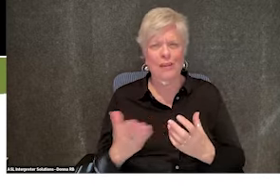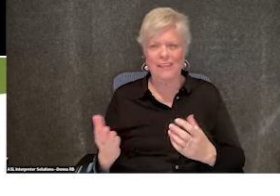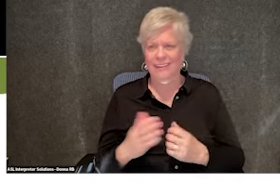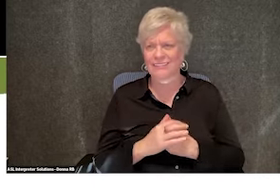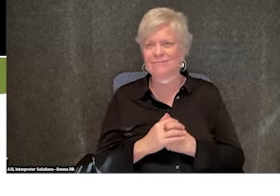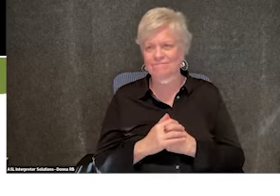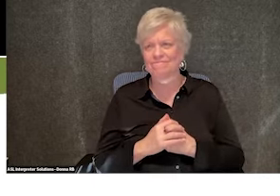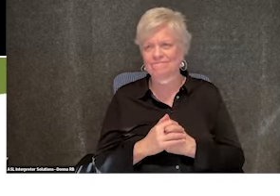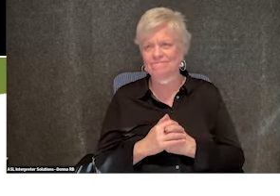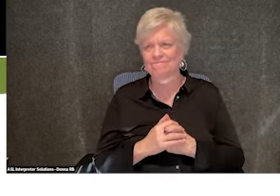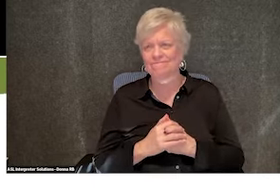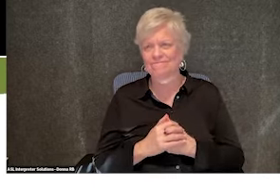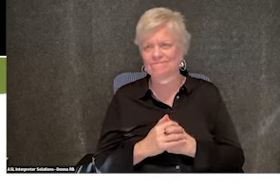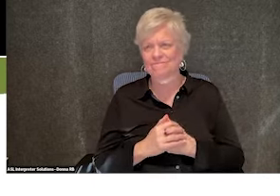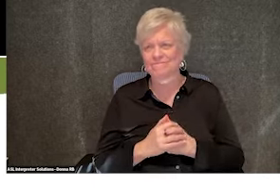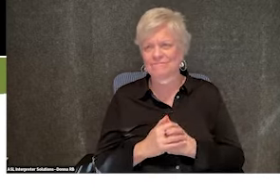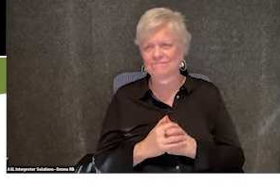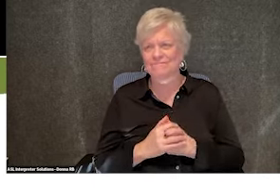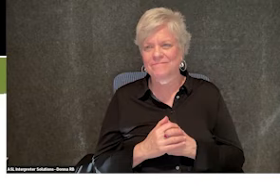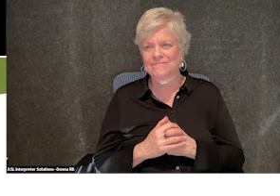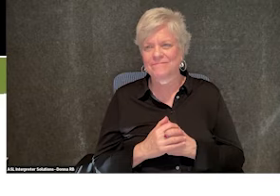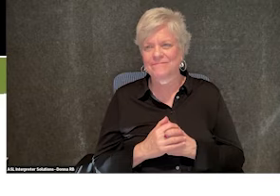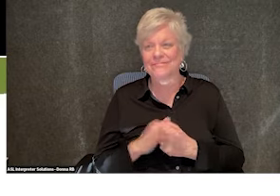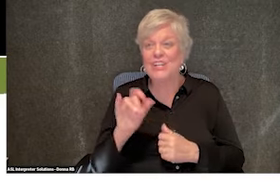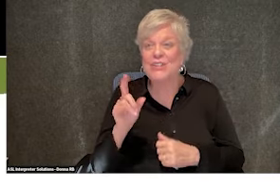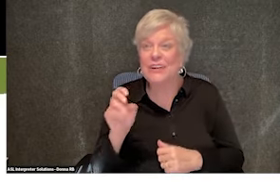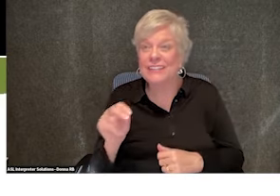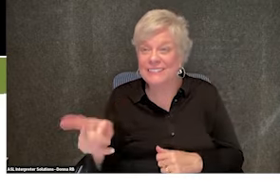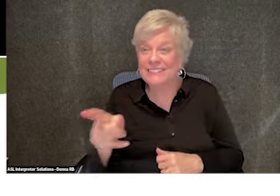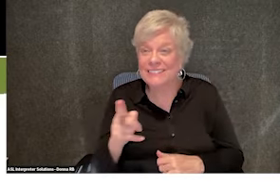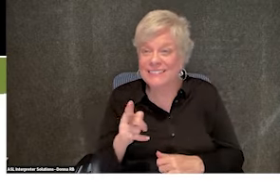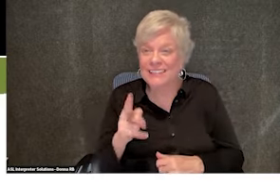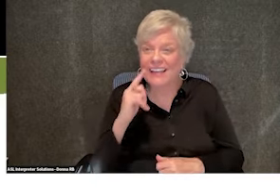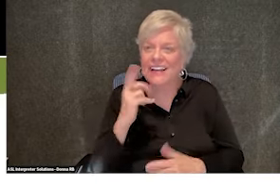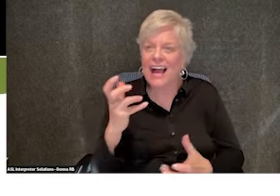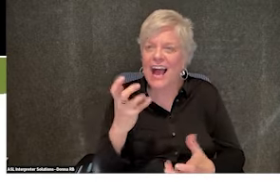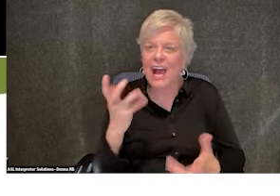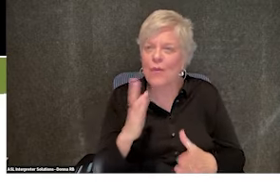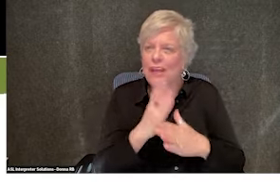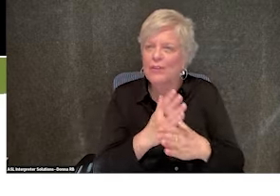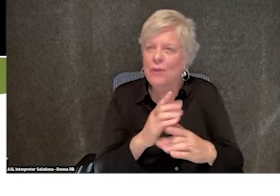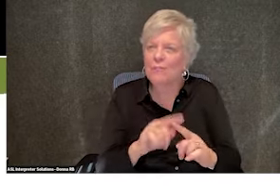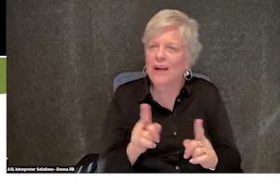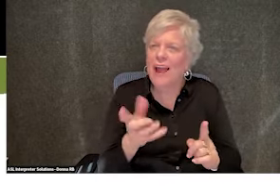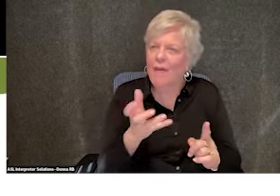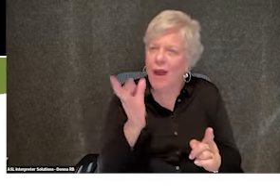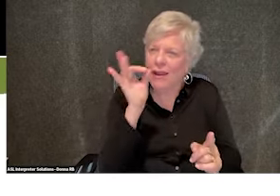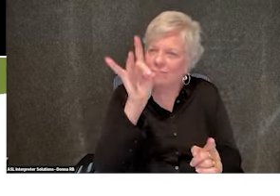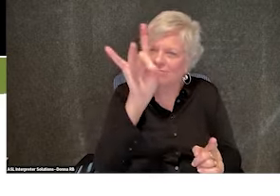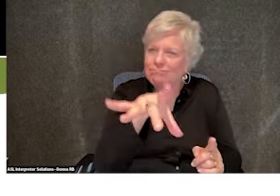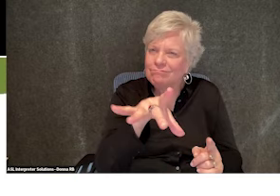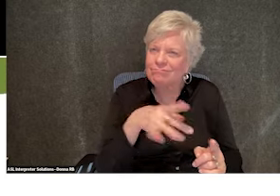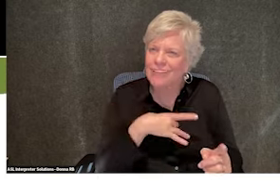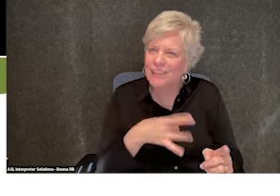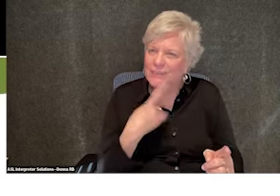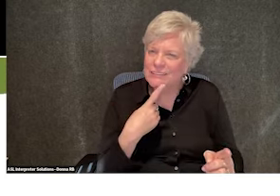el calendario de Google. Eso me ayuda bastante también, porque me ayuda, yo porque tengo un muchacho